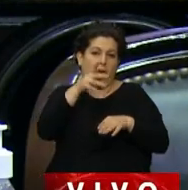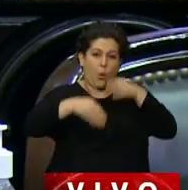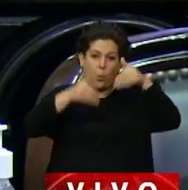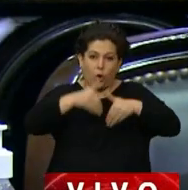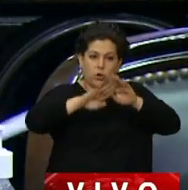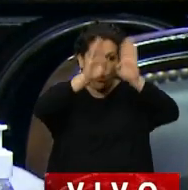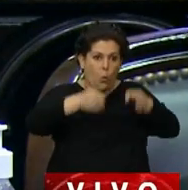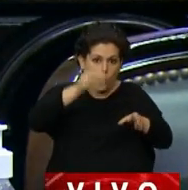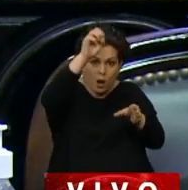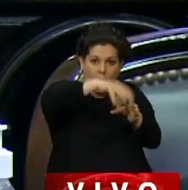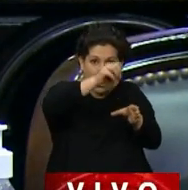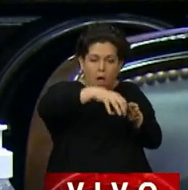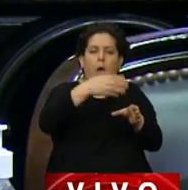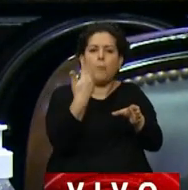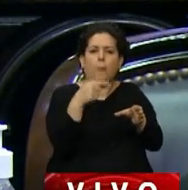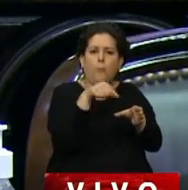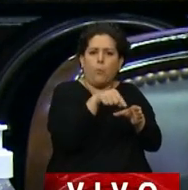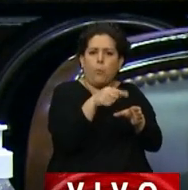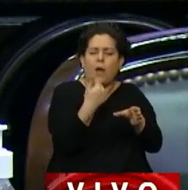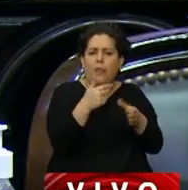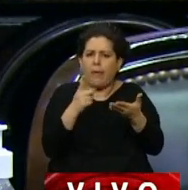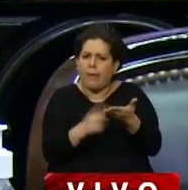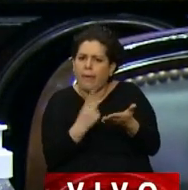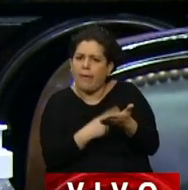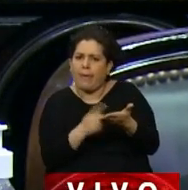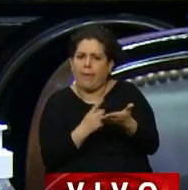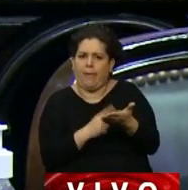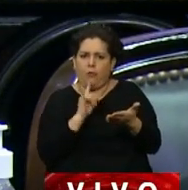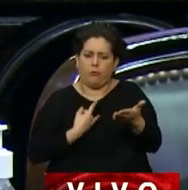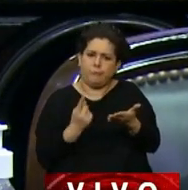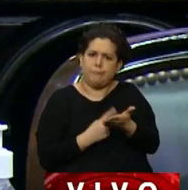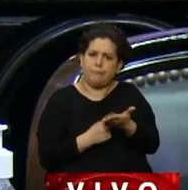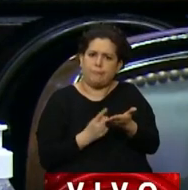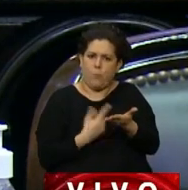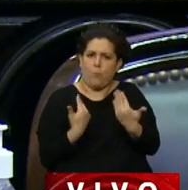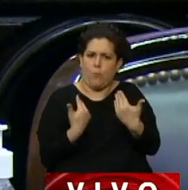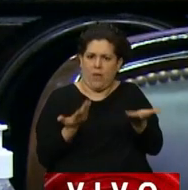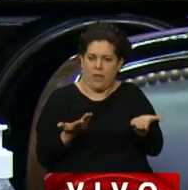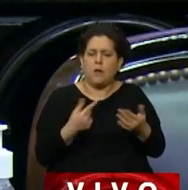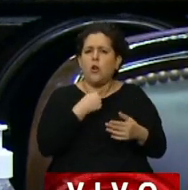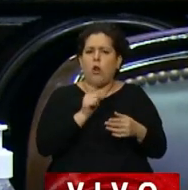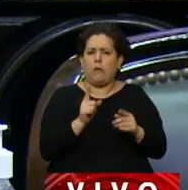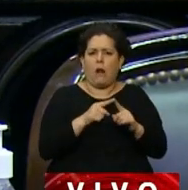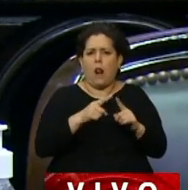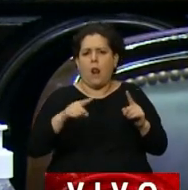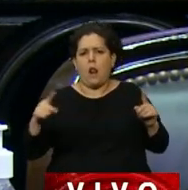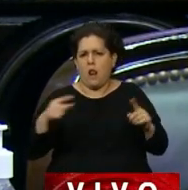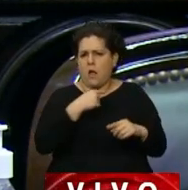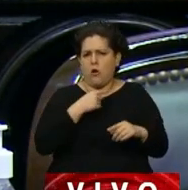pueda ir al recuento manual de votos. Yo no quiero extenderme